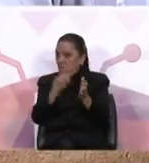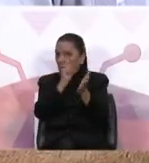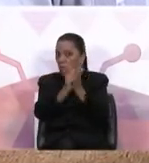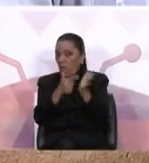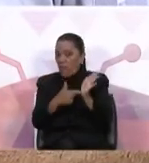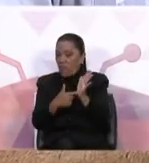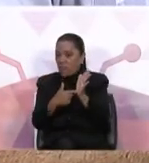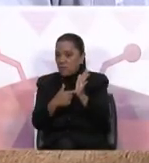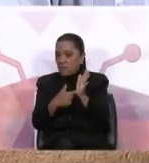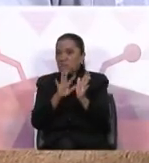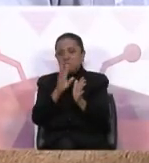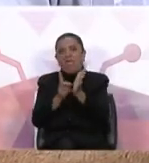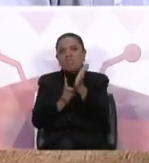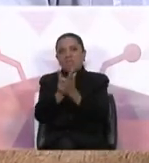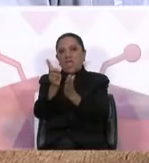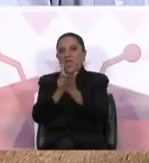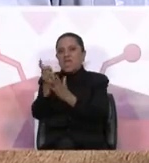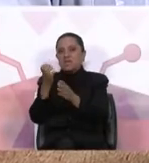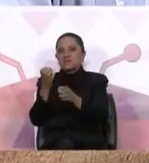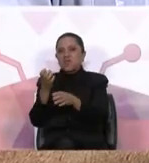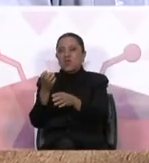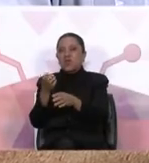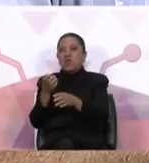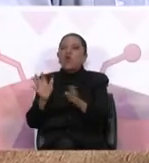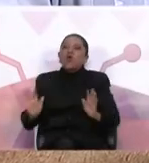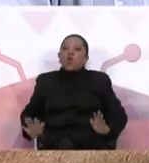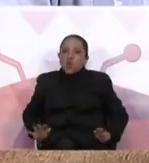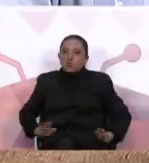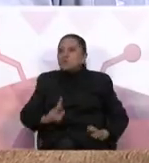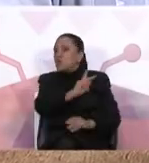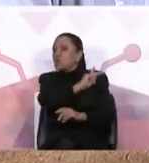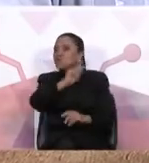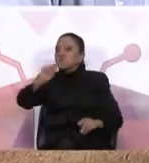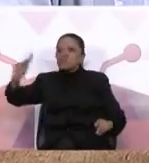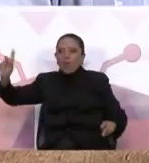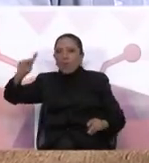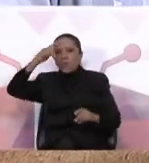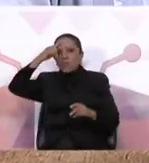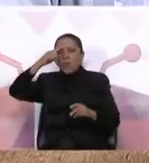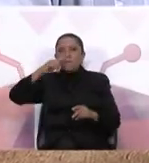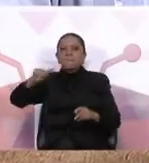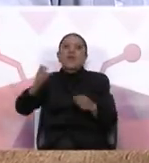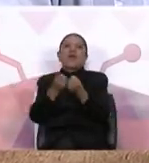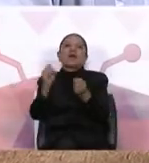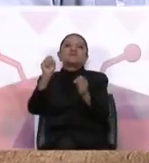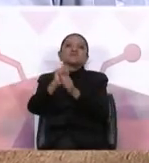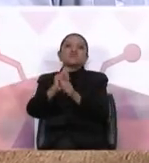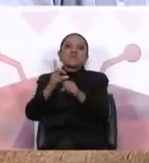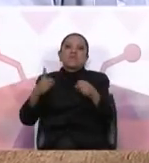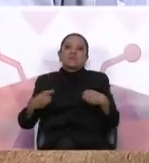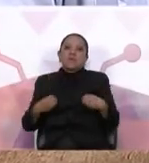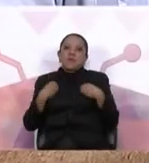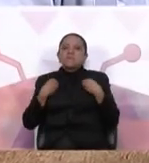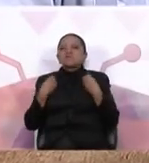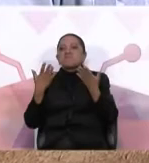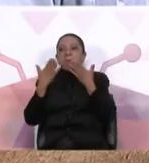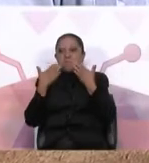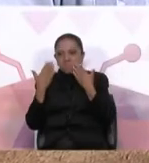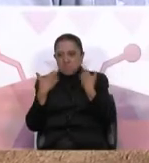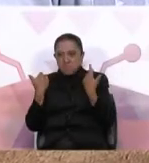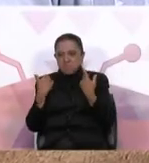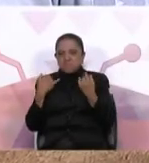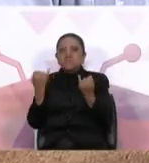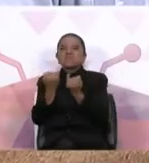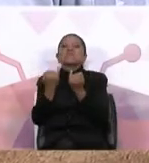derecho la condición para que la sociedad viva de manera armoniosa órganos electorales